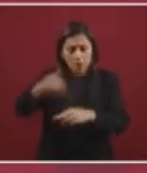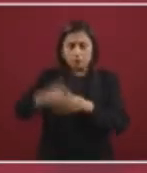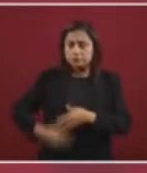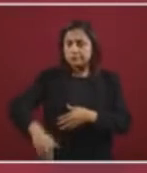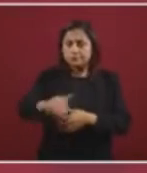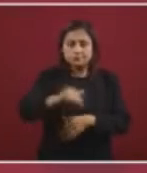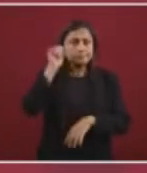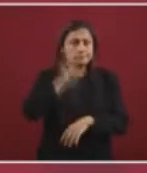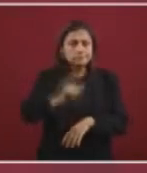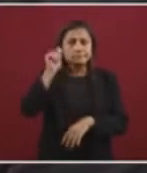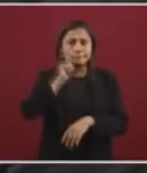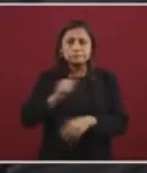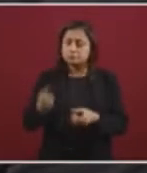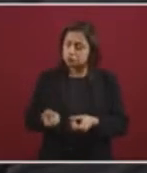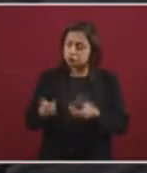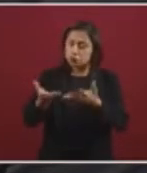la libertad